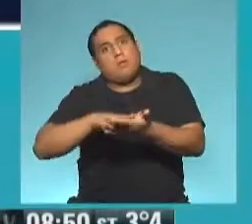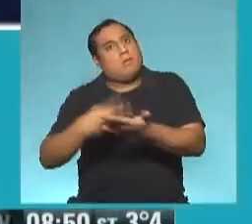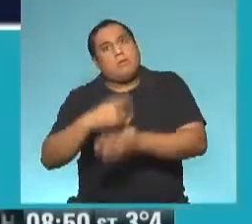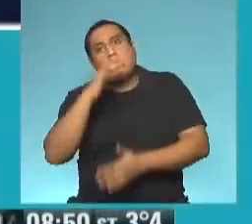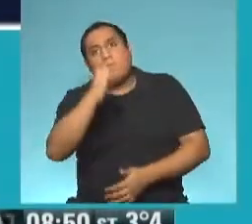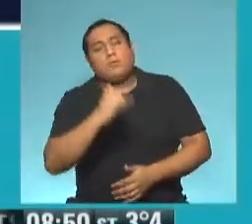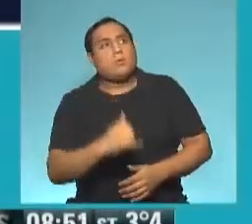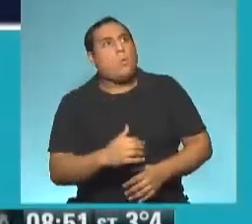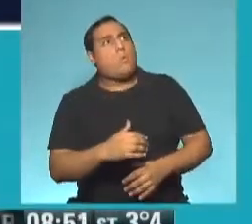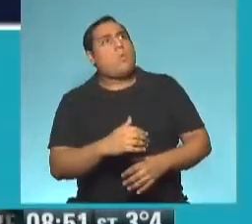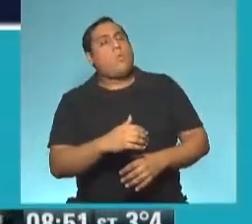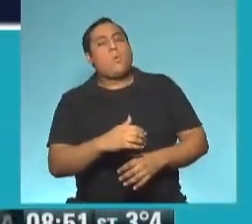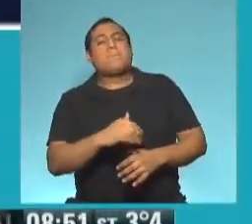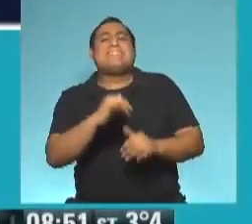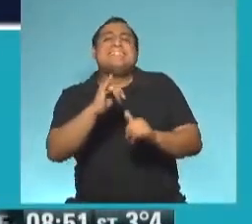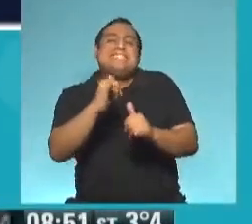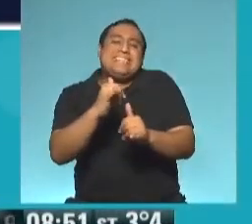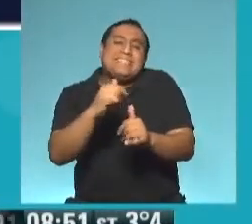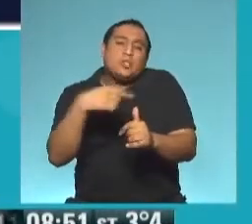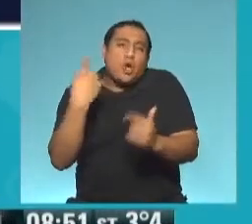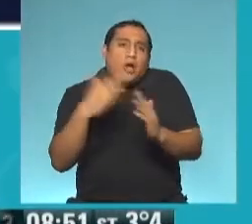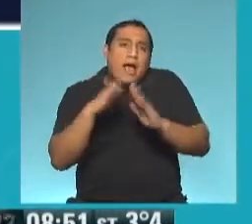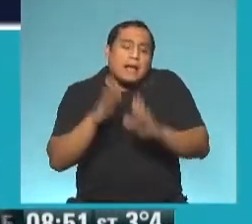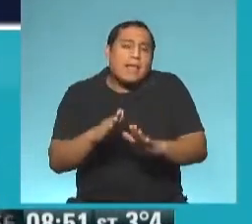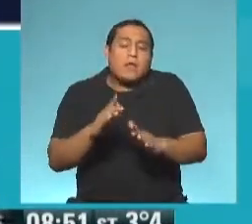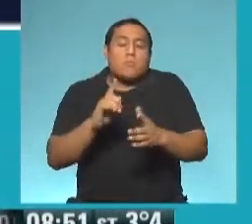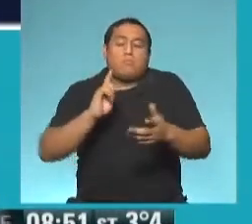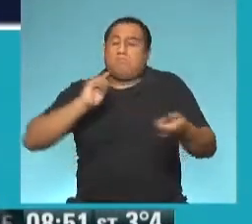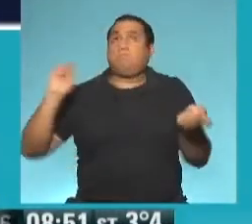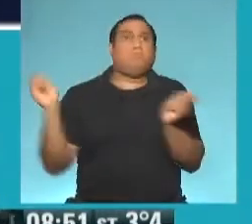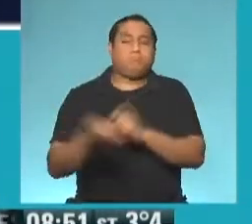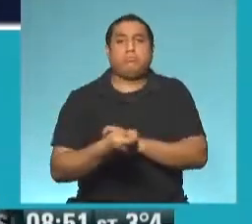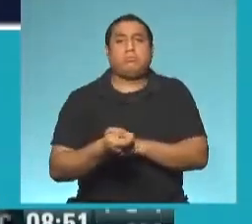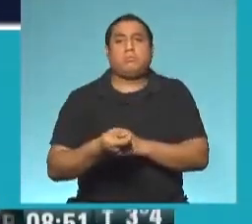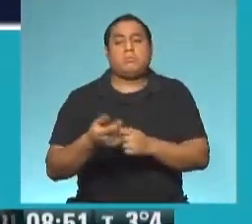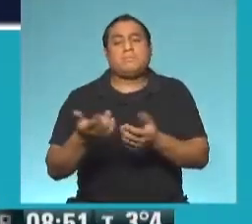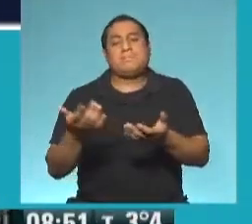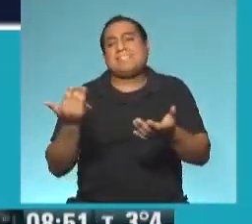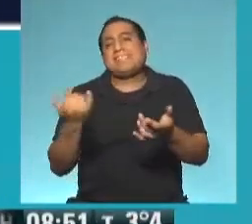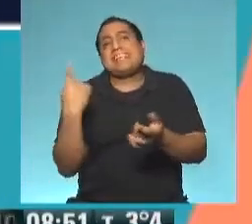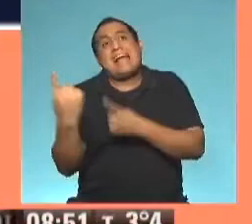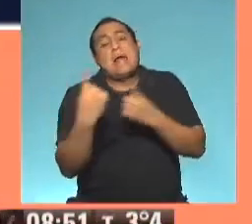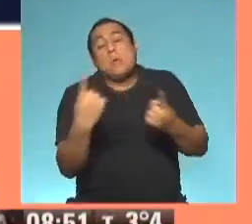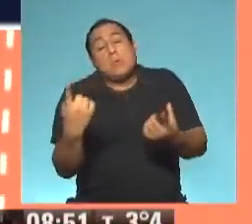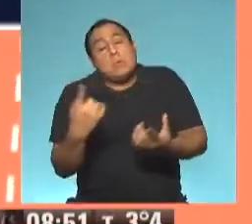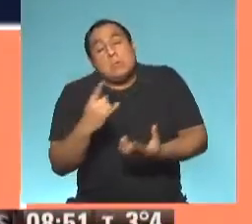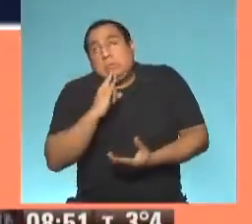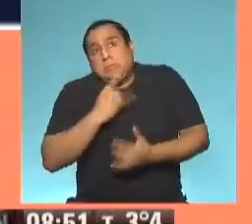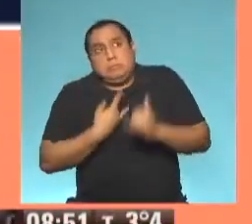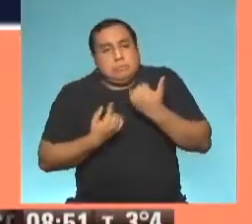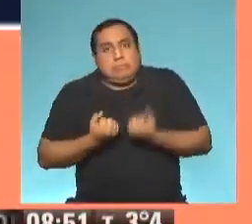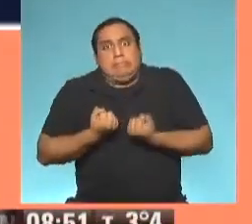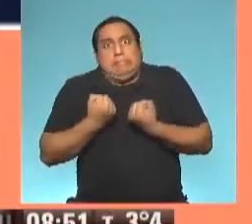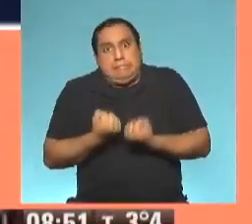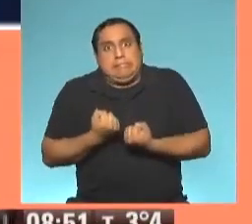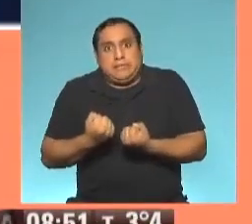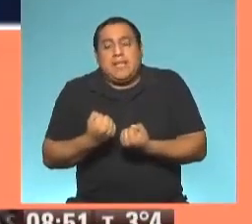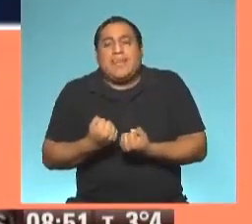la cuarentena altera todos los ritmos cotidianos, cada uno se las va arreglando como puede. Otro mensaje